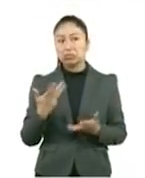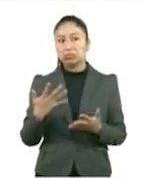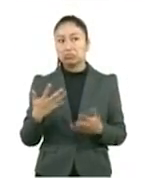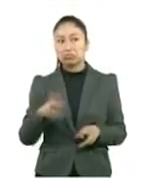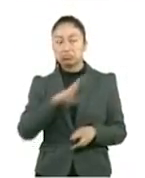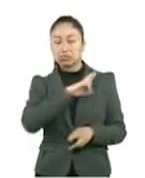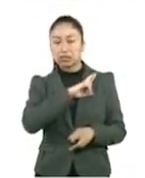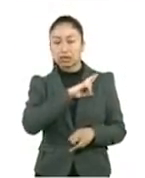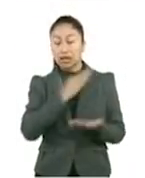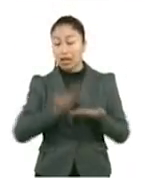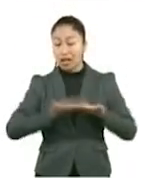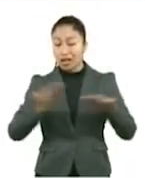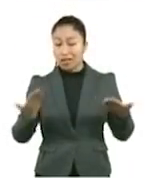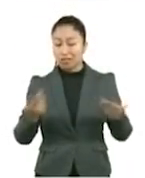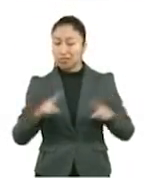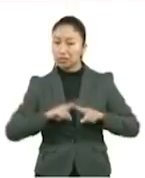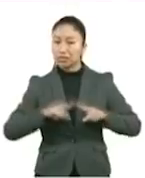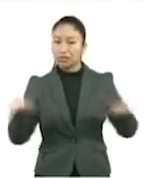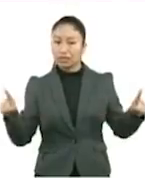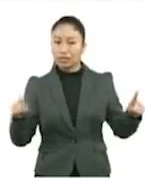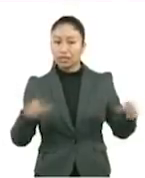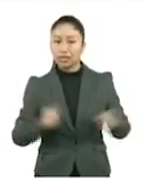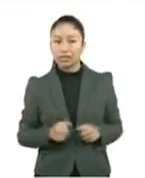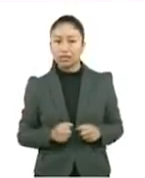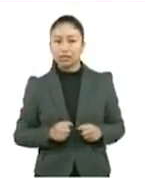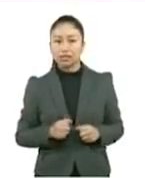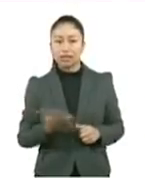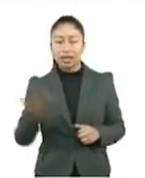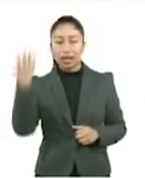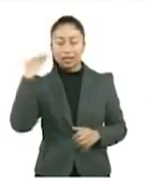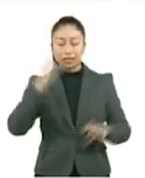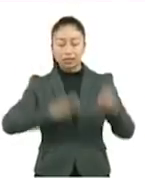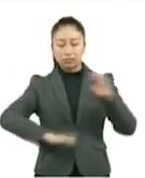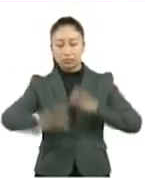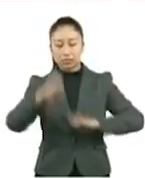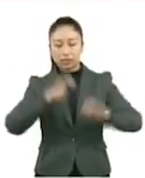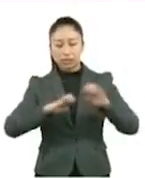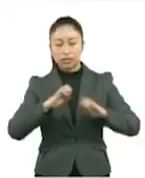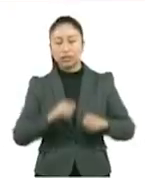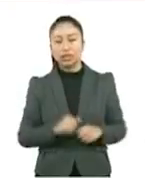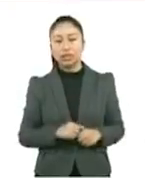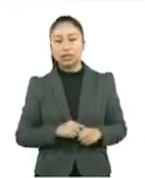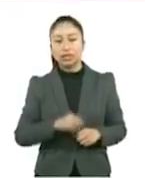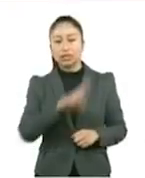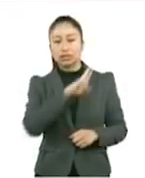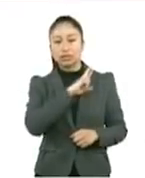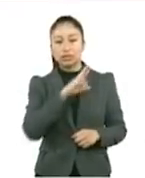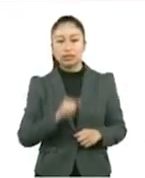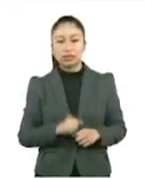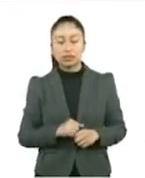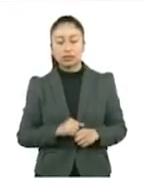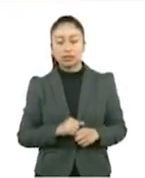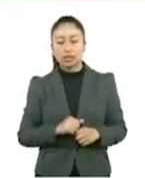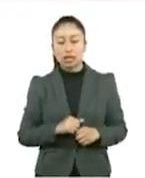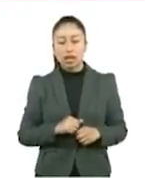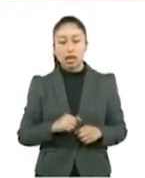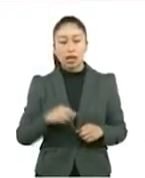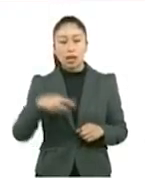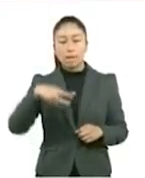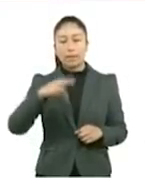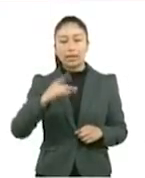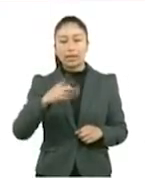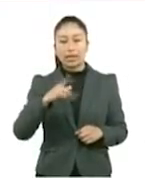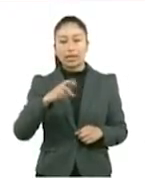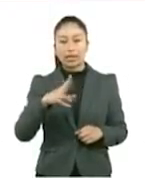que hace una empresa transnacional? Hace minería. ¿Y ustedes creen que lo entrega a los mexicanos? Se